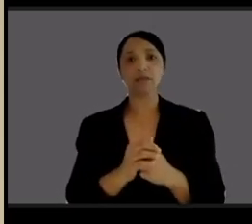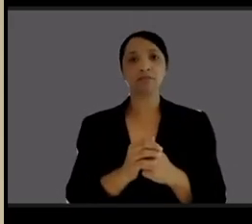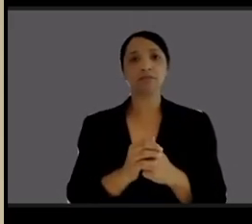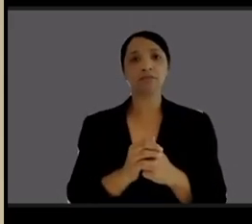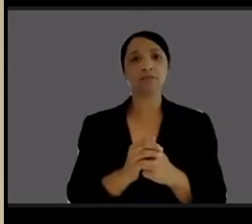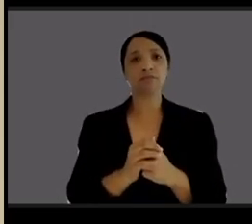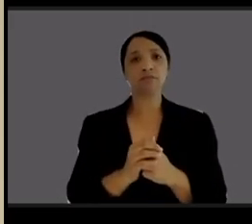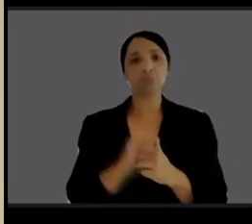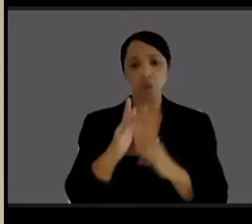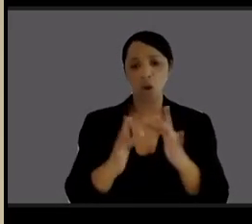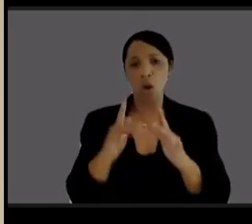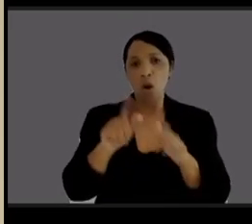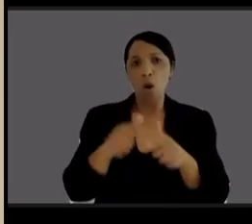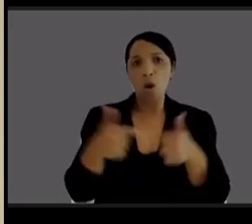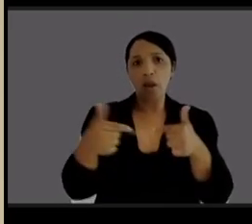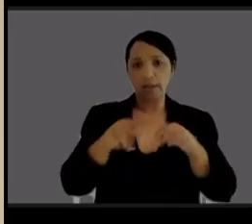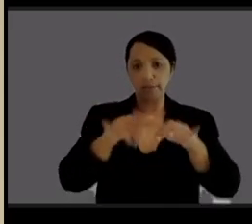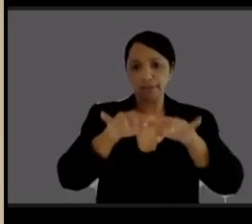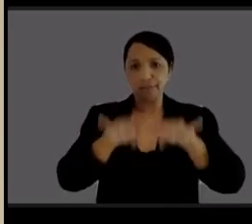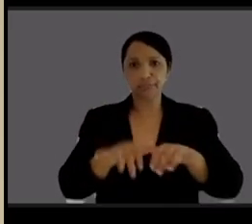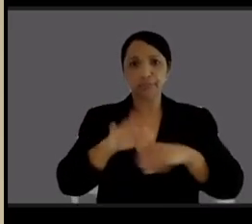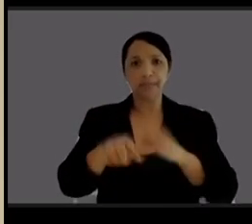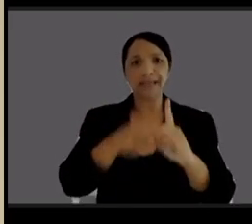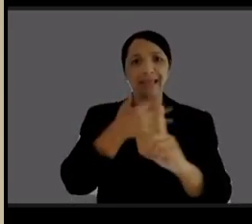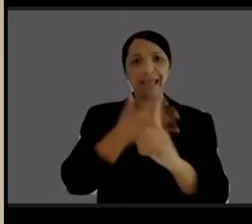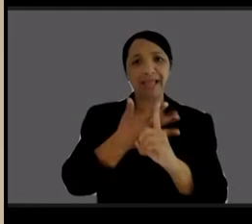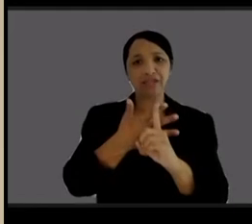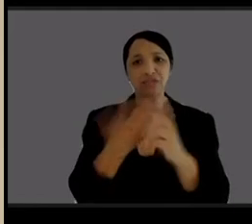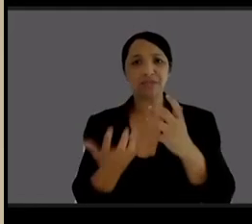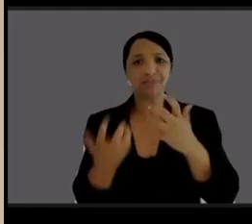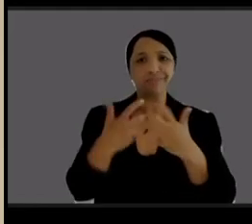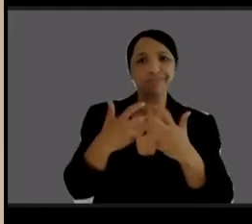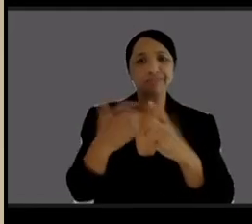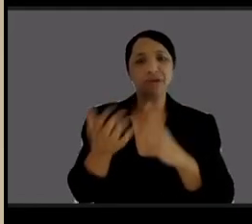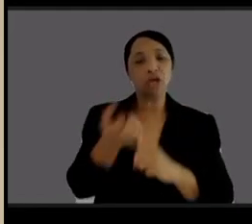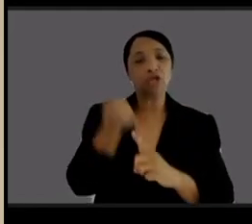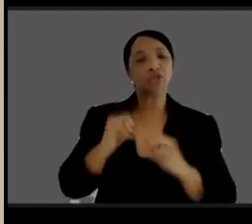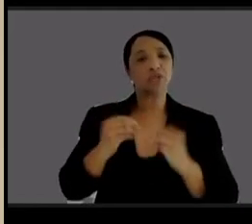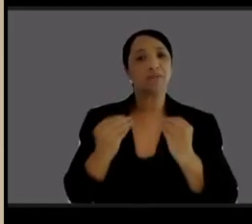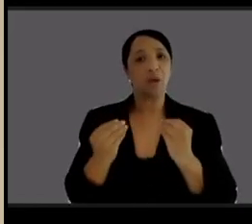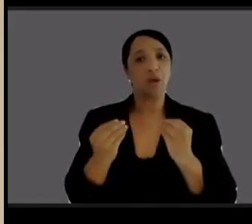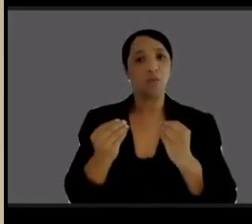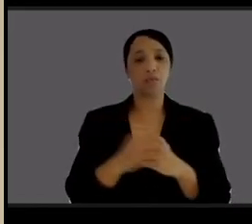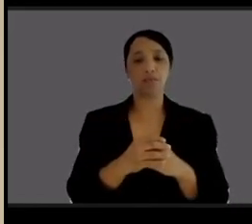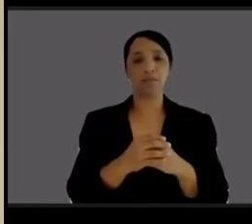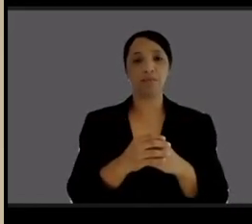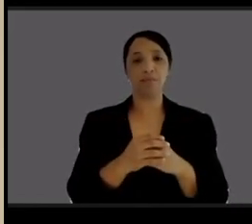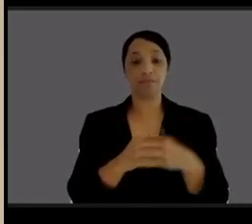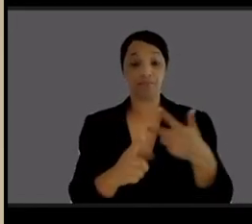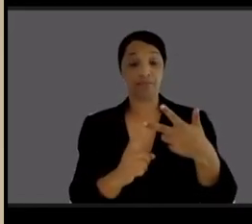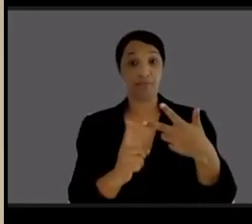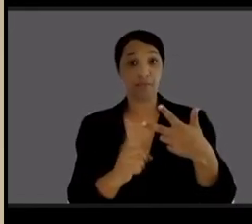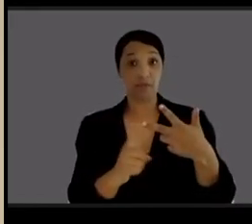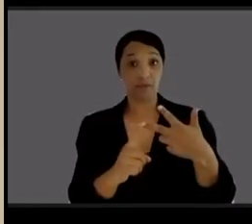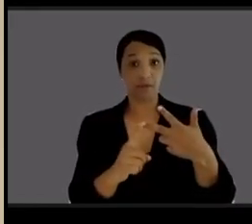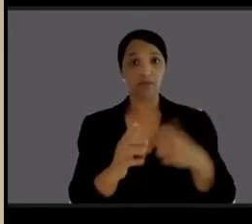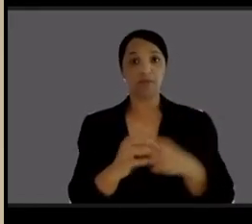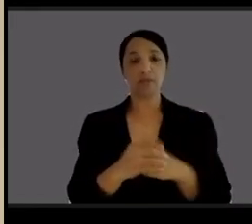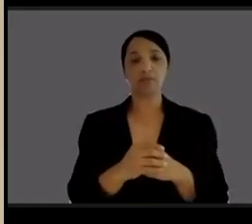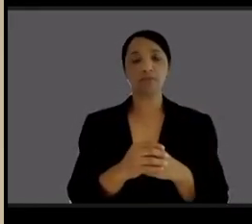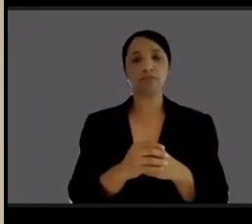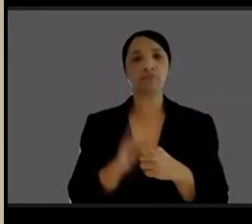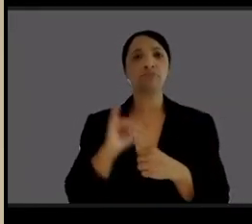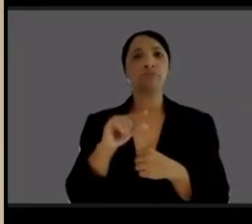propósito, si podemos medir el grado de avance y de logro de los ODS y si el